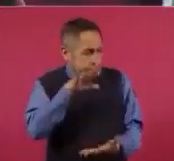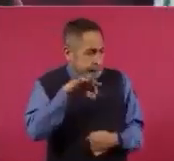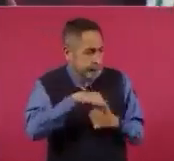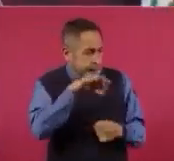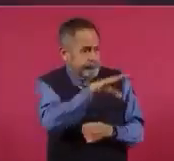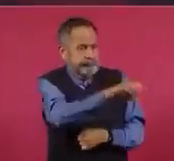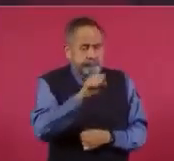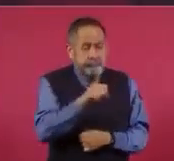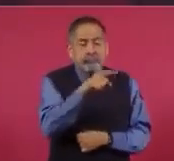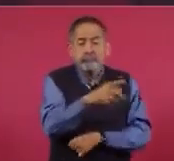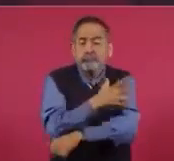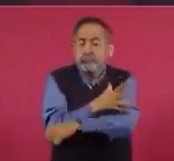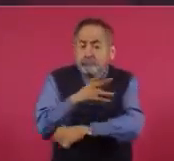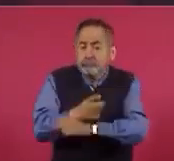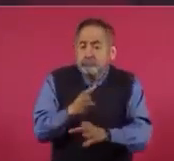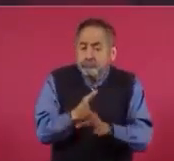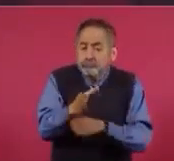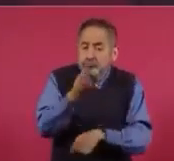con